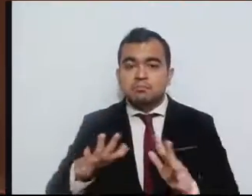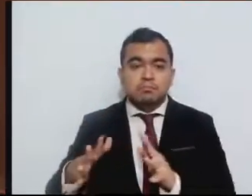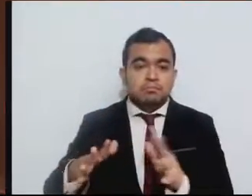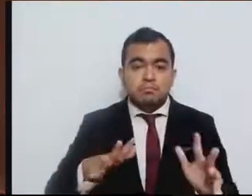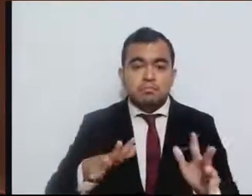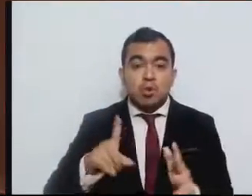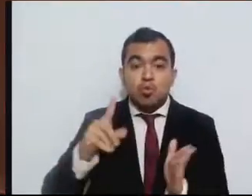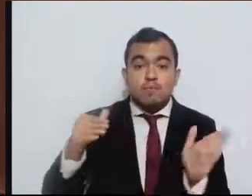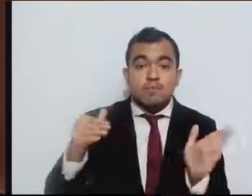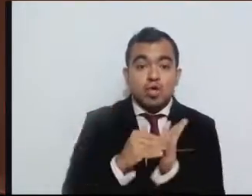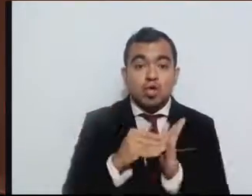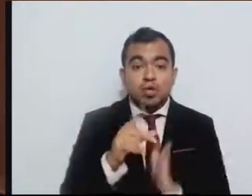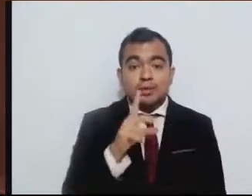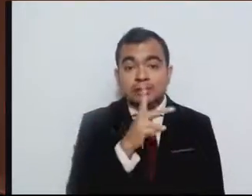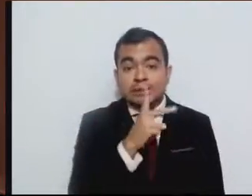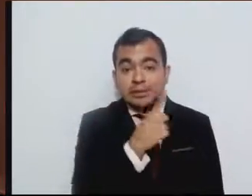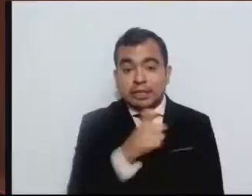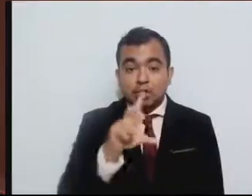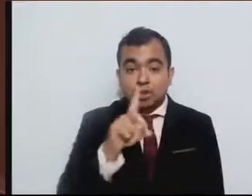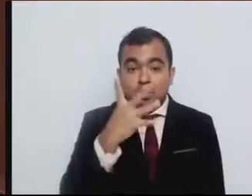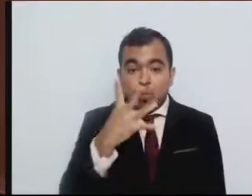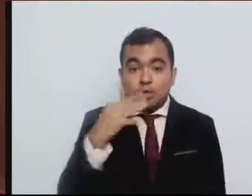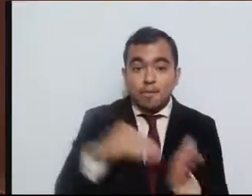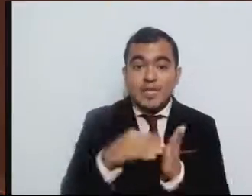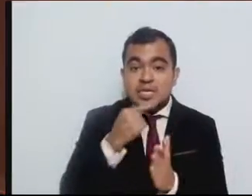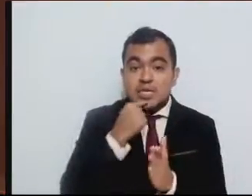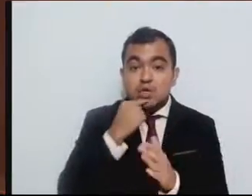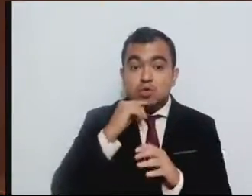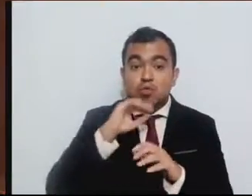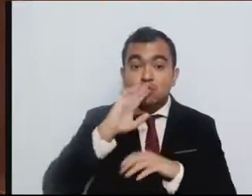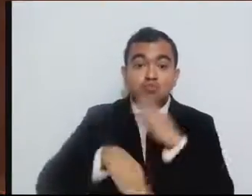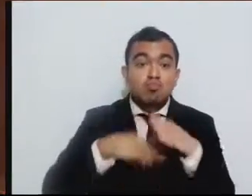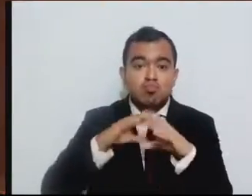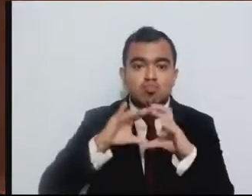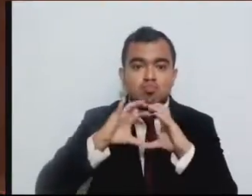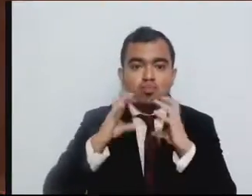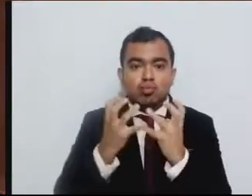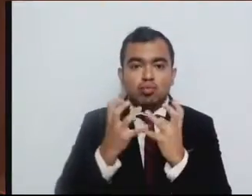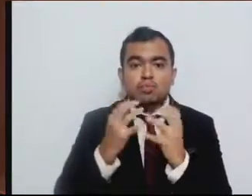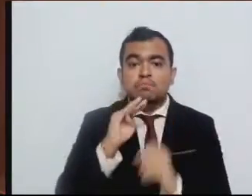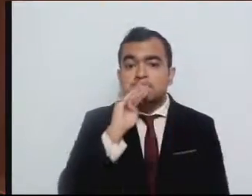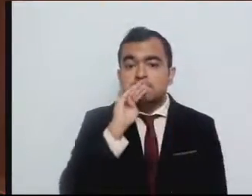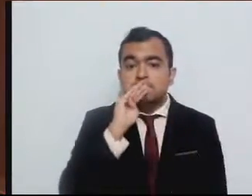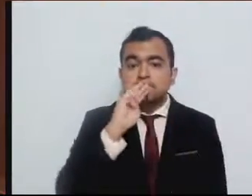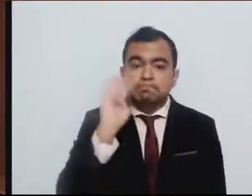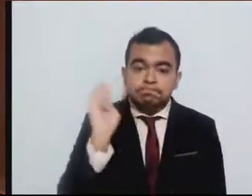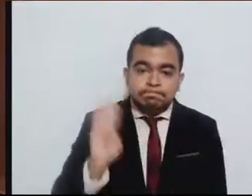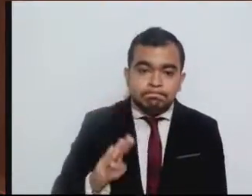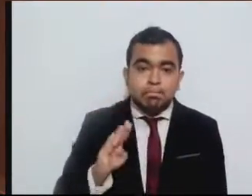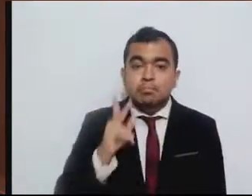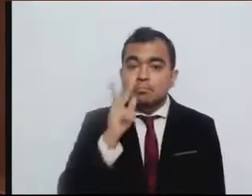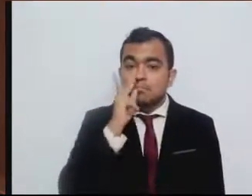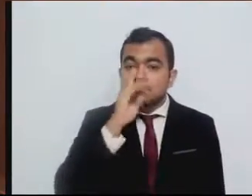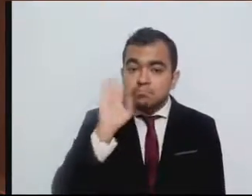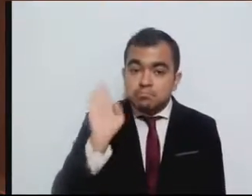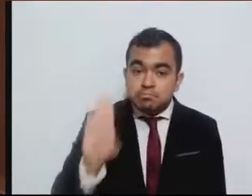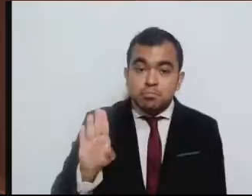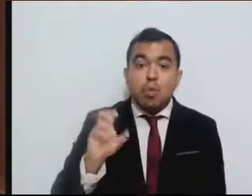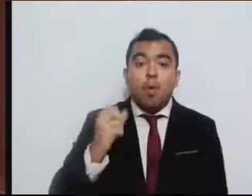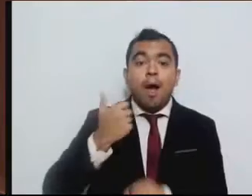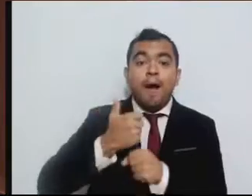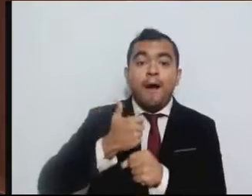1.134.000 niños en todo el mundo, y que se quedaron sin su madre o su padre o abuelos que los